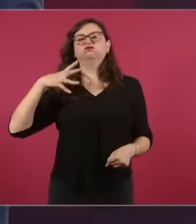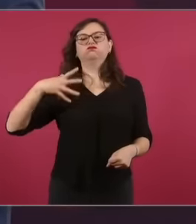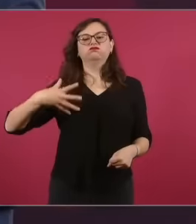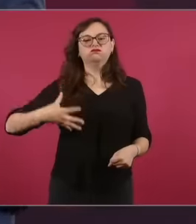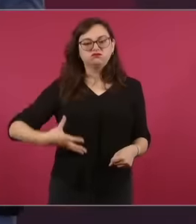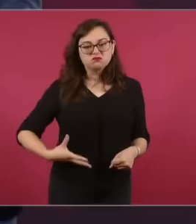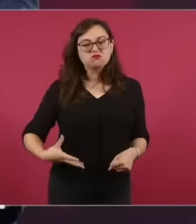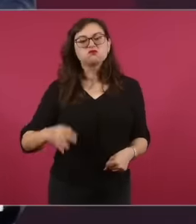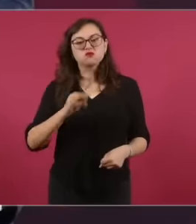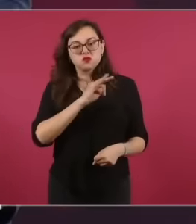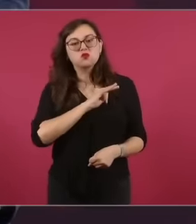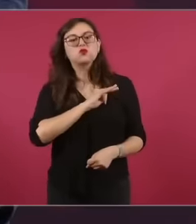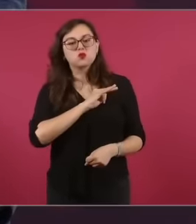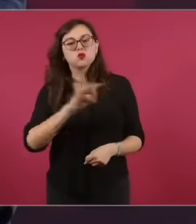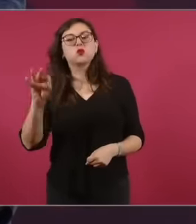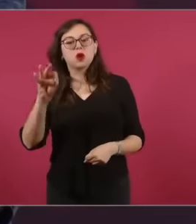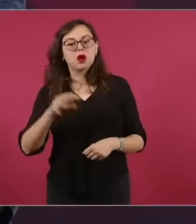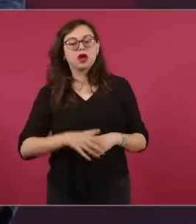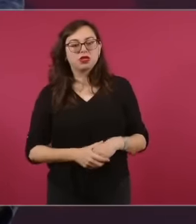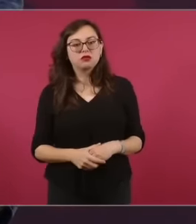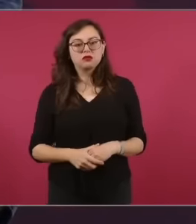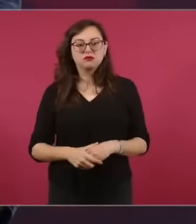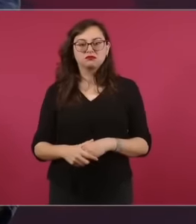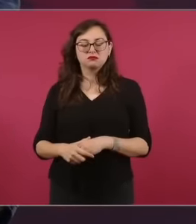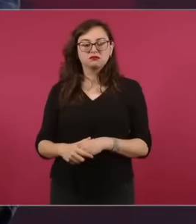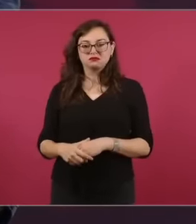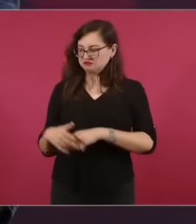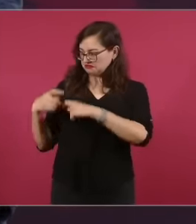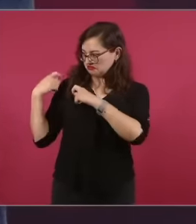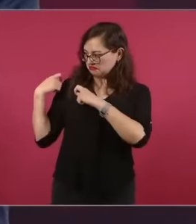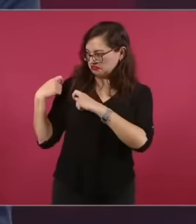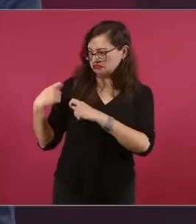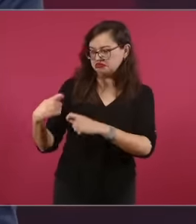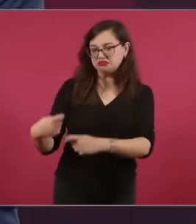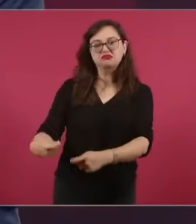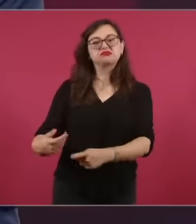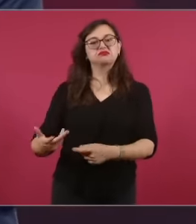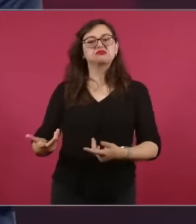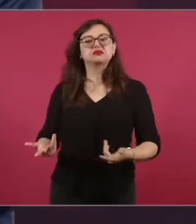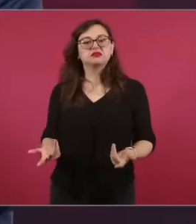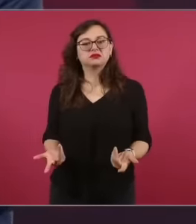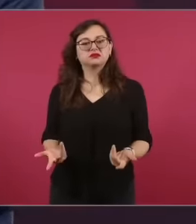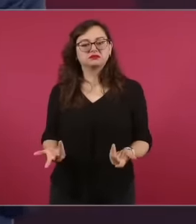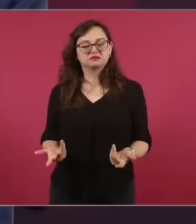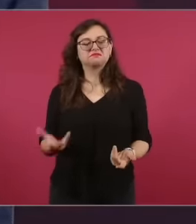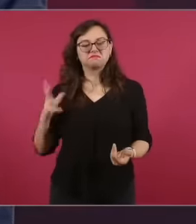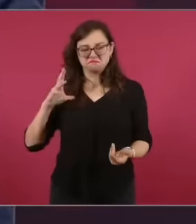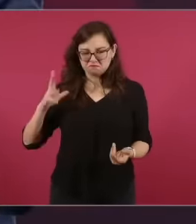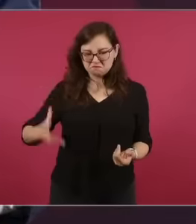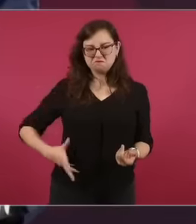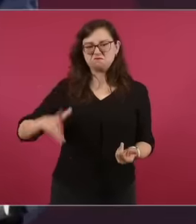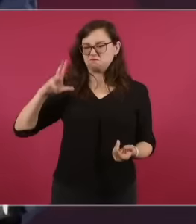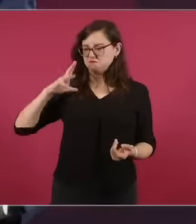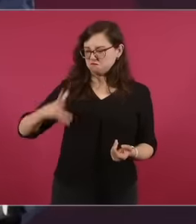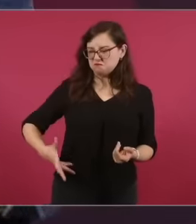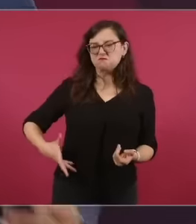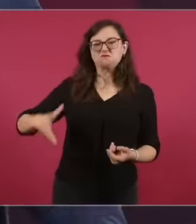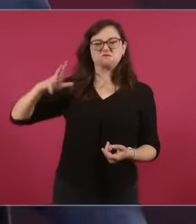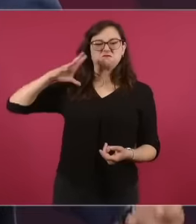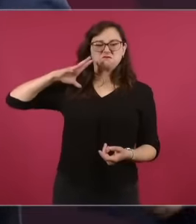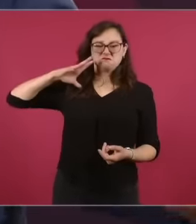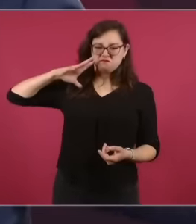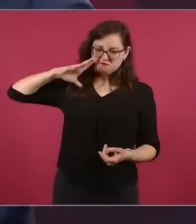de mis antepasados mexicanos. Me siento mucho, mucho, muy orgulloso de eso.